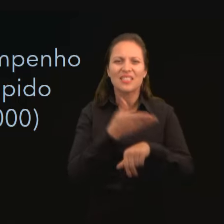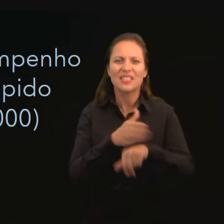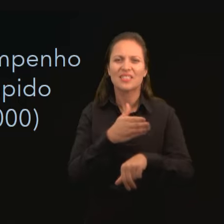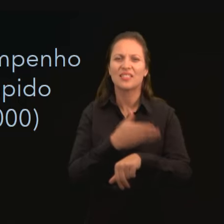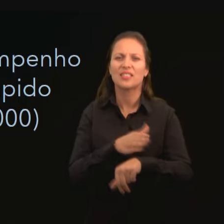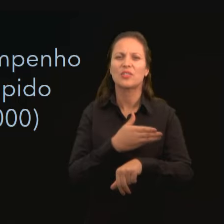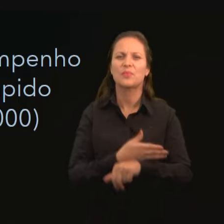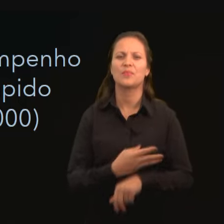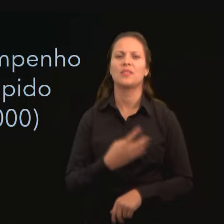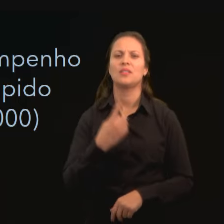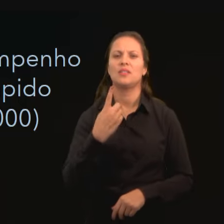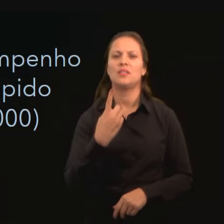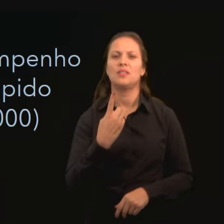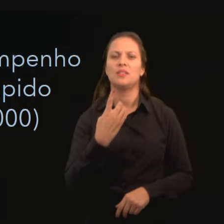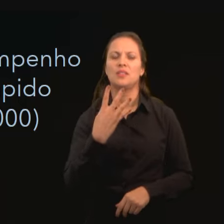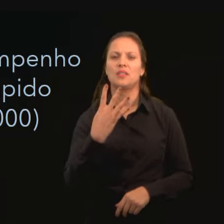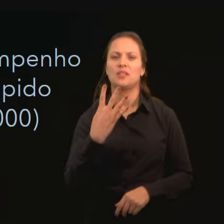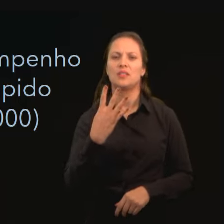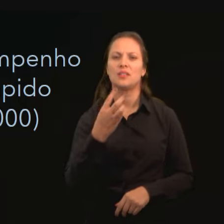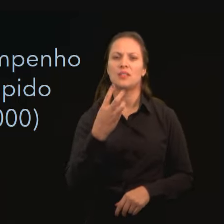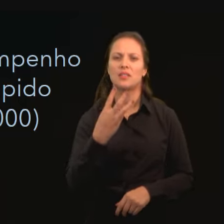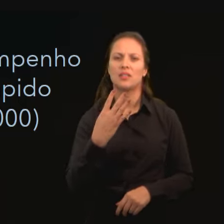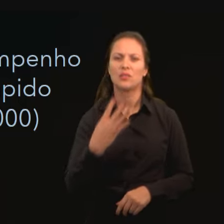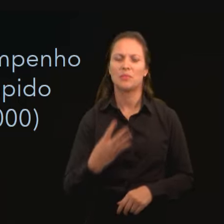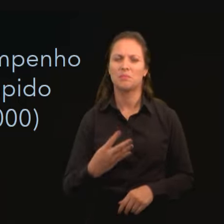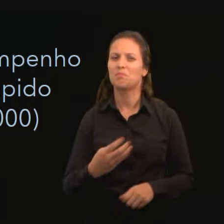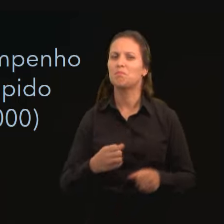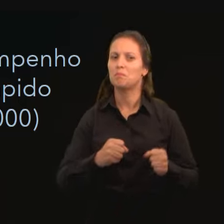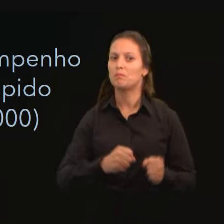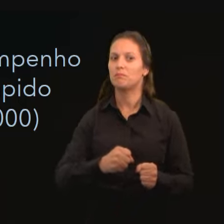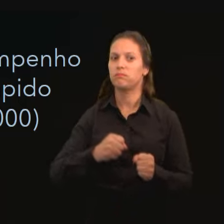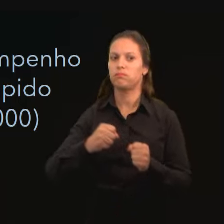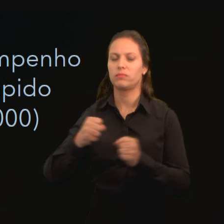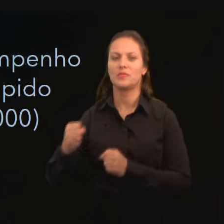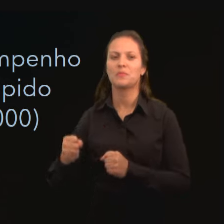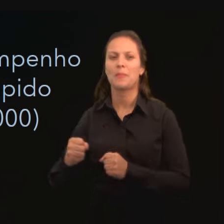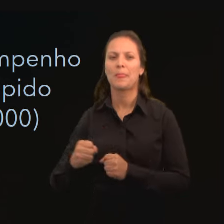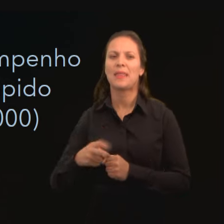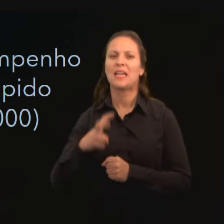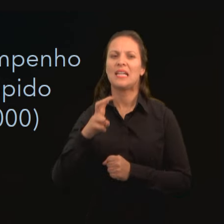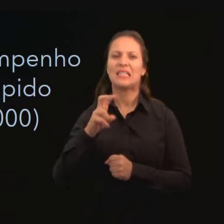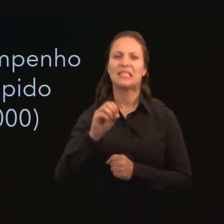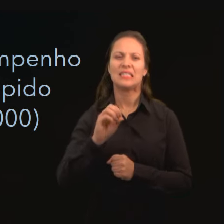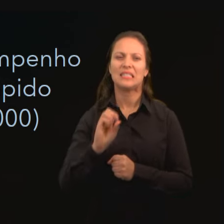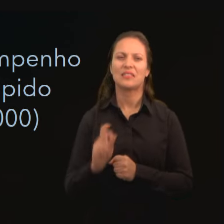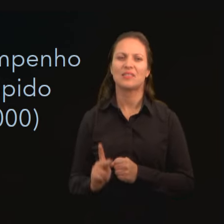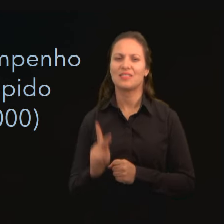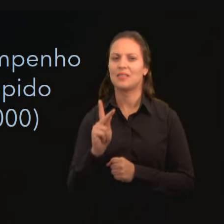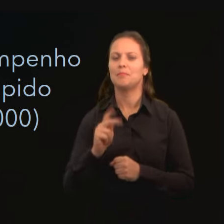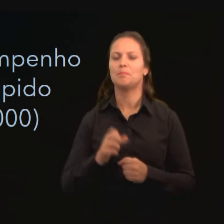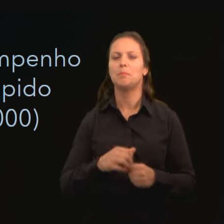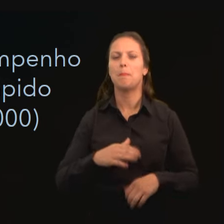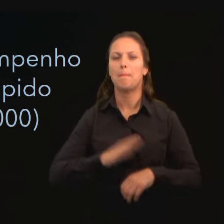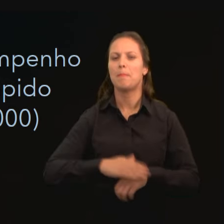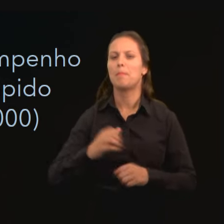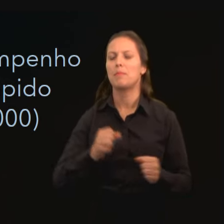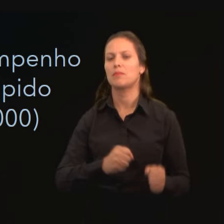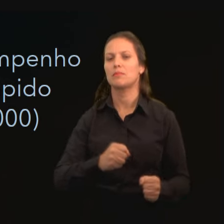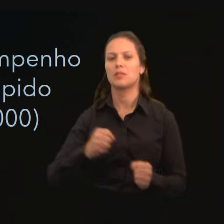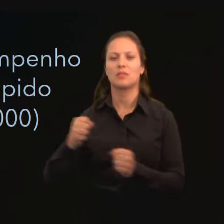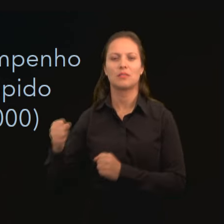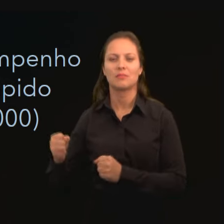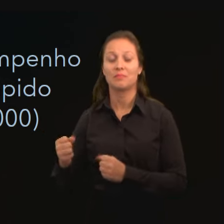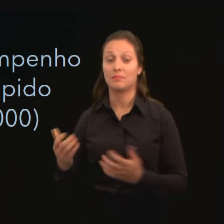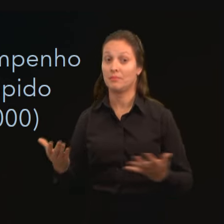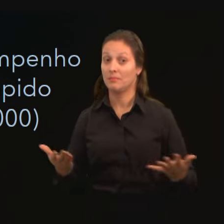determinó en 24.000 GPUs, el poder computacional 500.000 veces mayor que la más